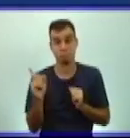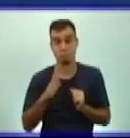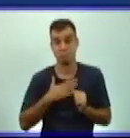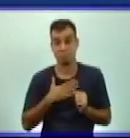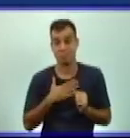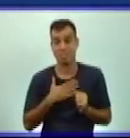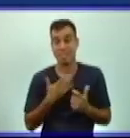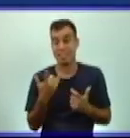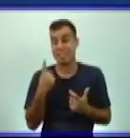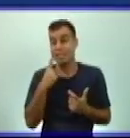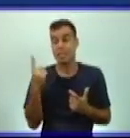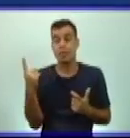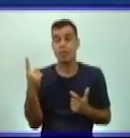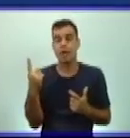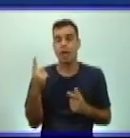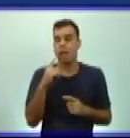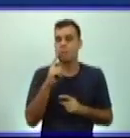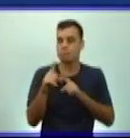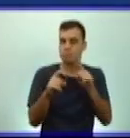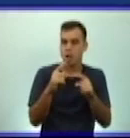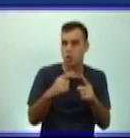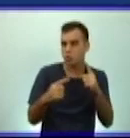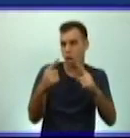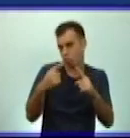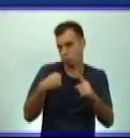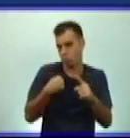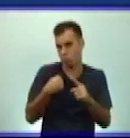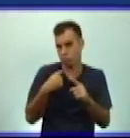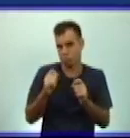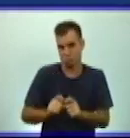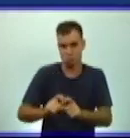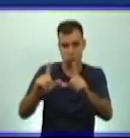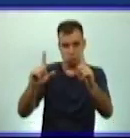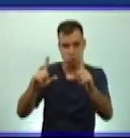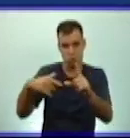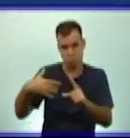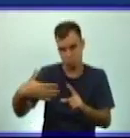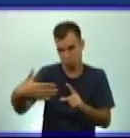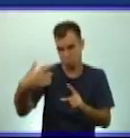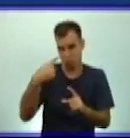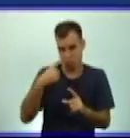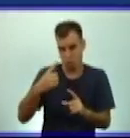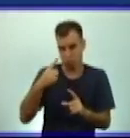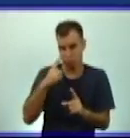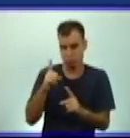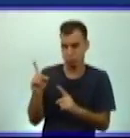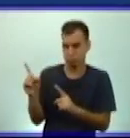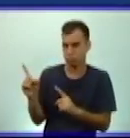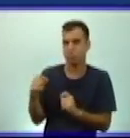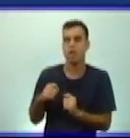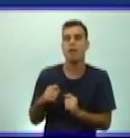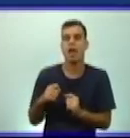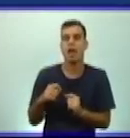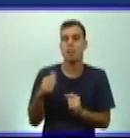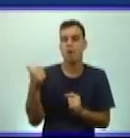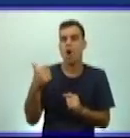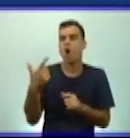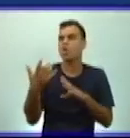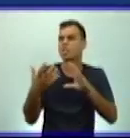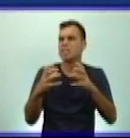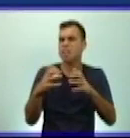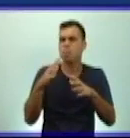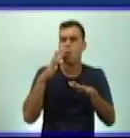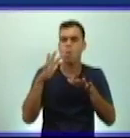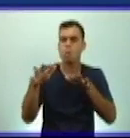una ya de las preguntas que me va surgiendo y que yo se las voy a mostrar en diapositivas que les continúan, que es precisamente qué tipos de movimientos recorre